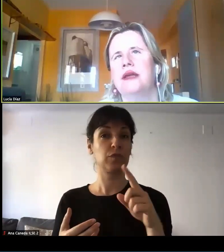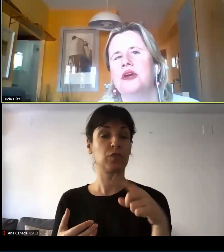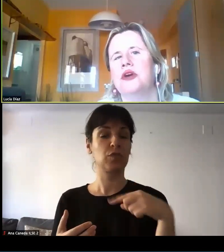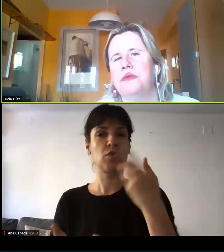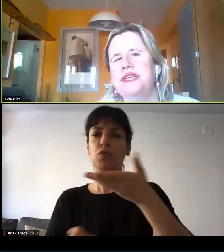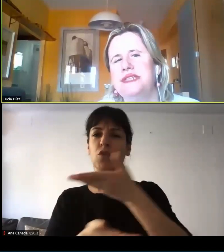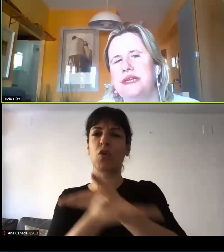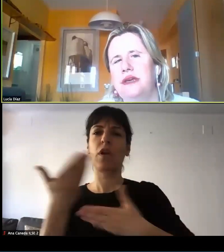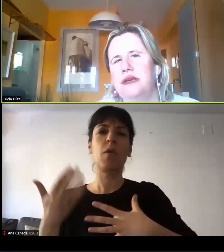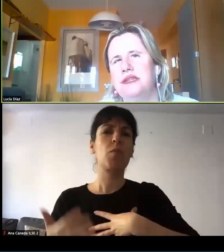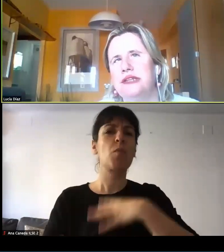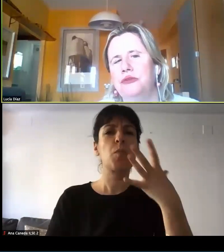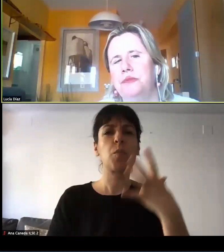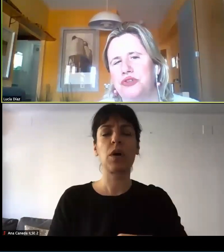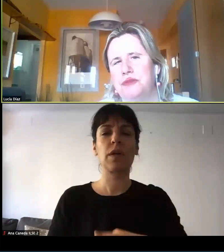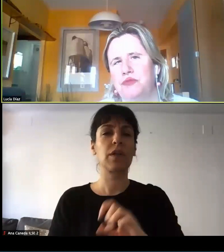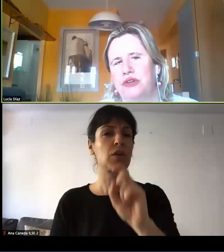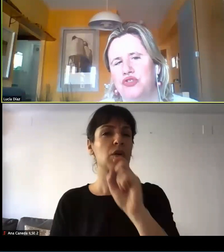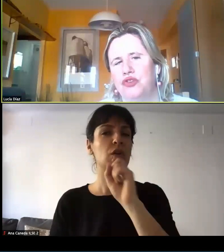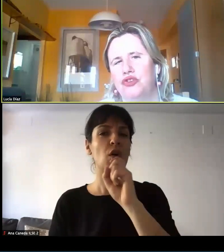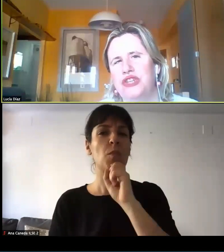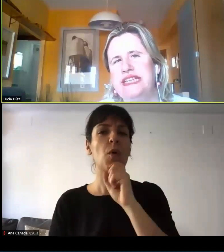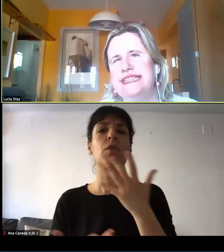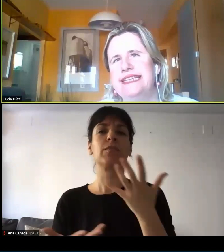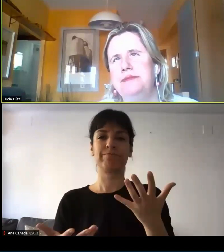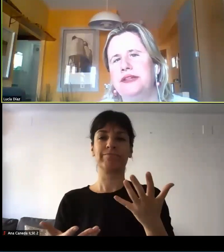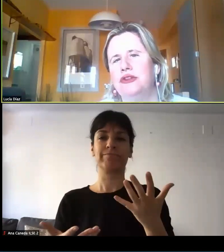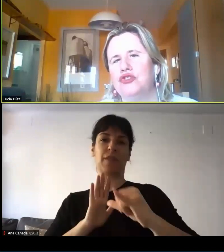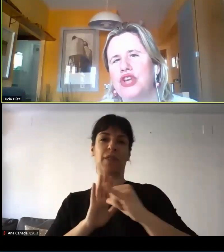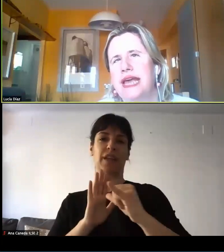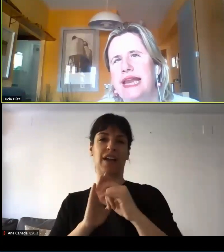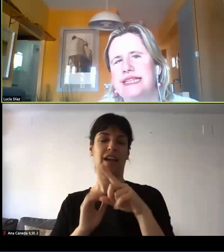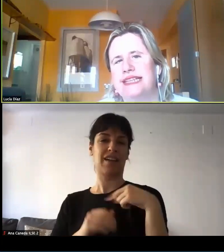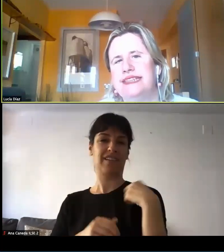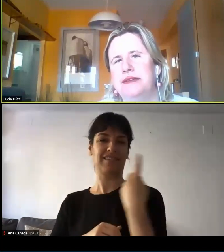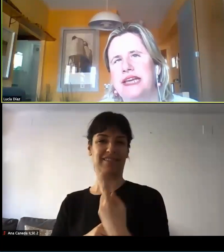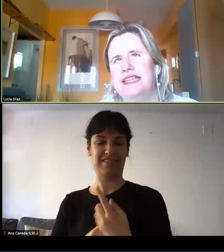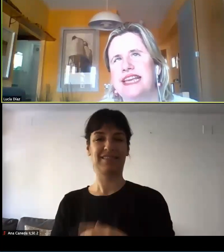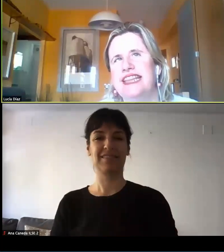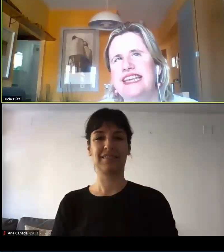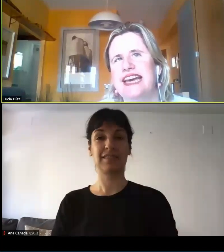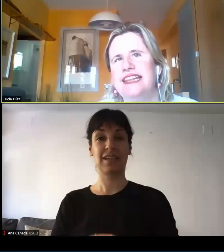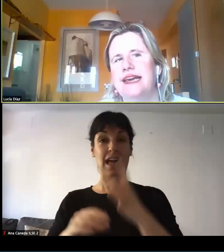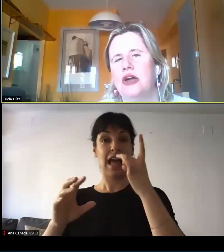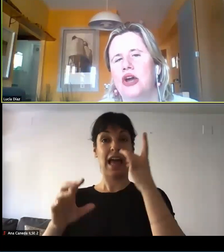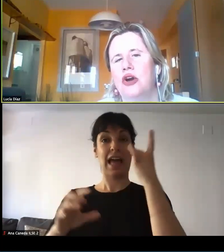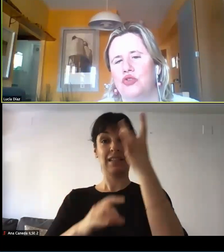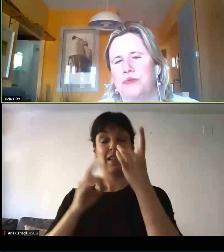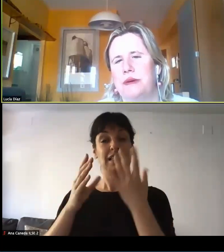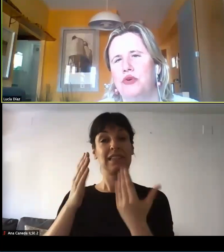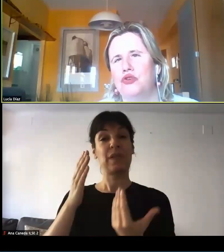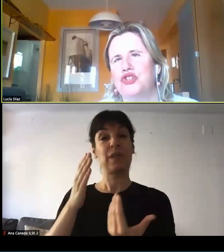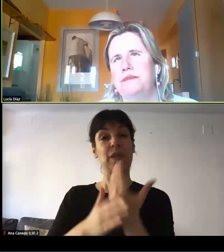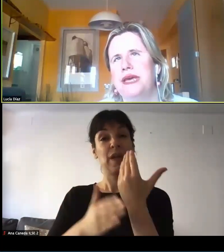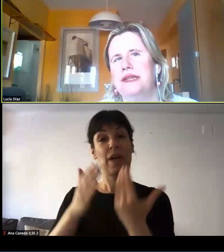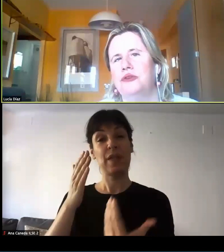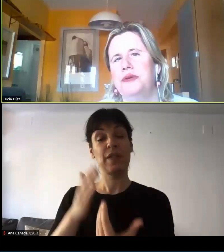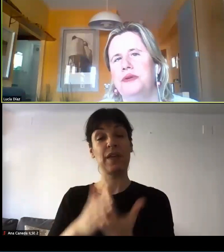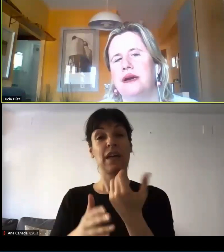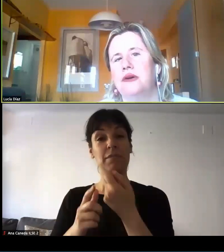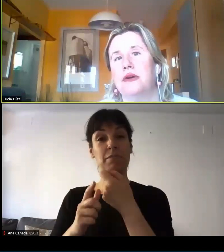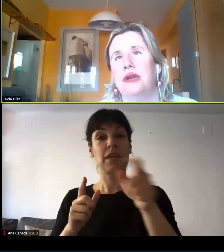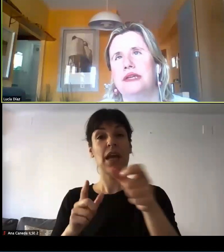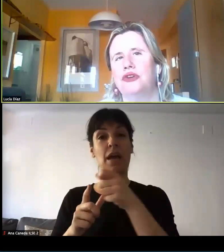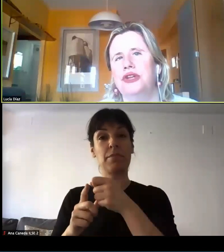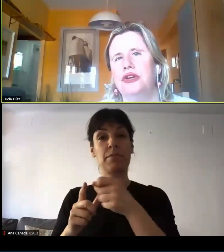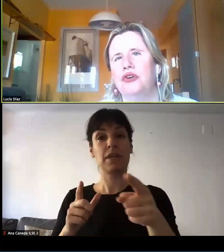colaborar, pues es estando próximos a nosotros, inscribiéndoos en las actividades que día a día os vamos enviando